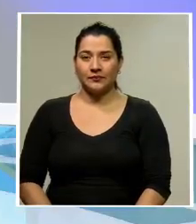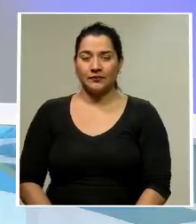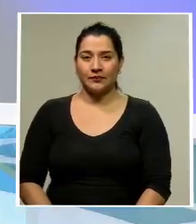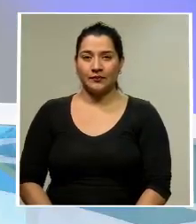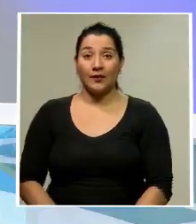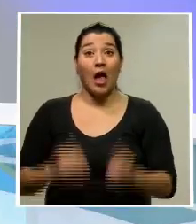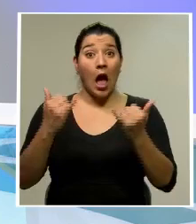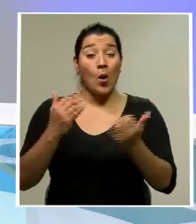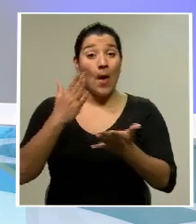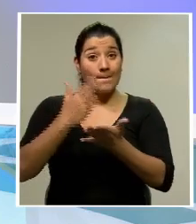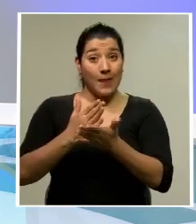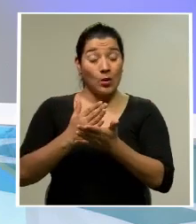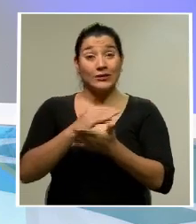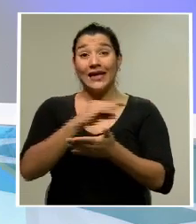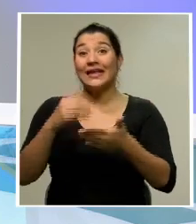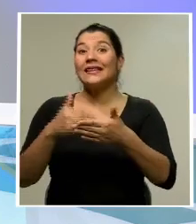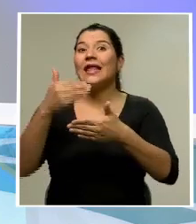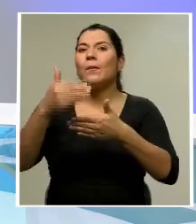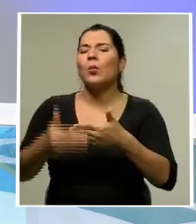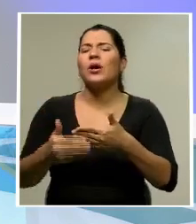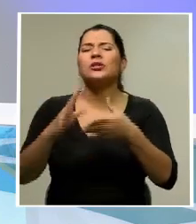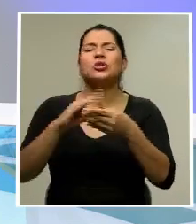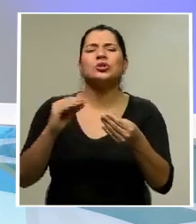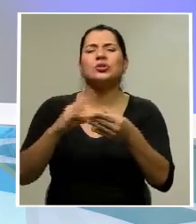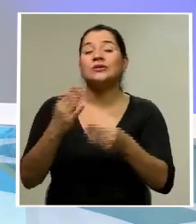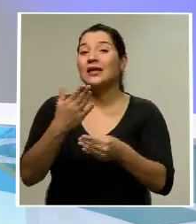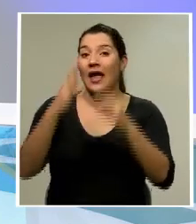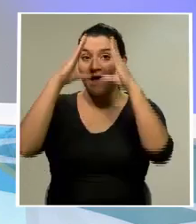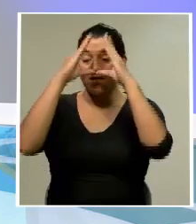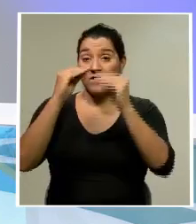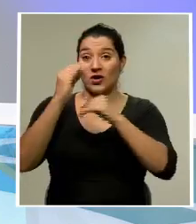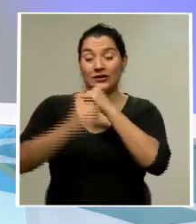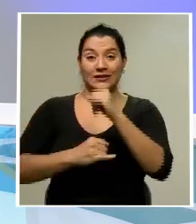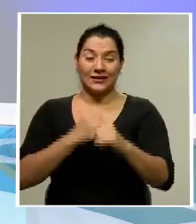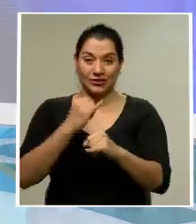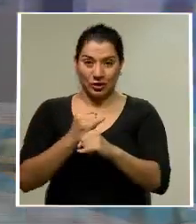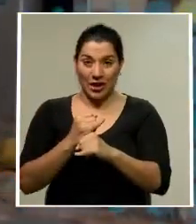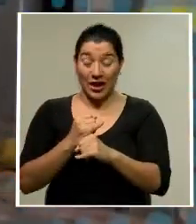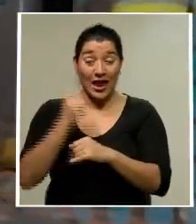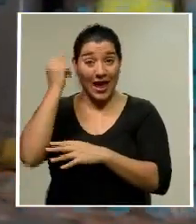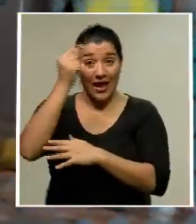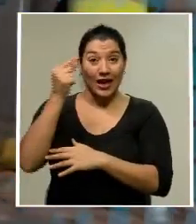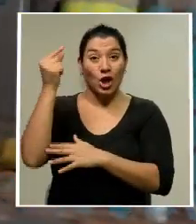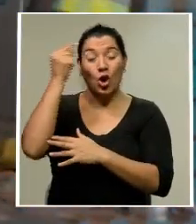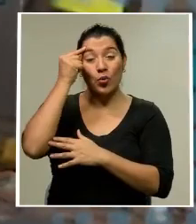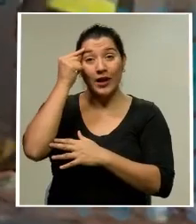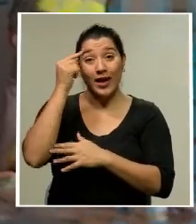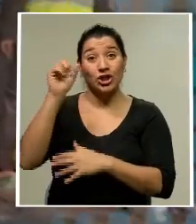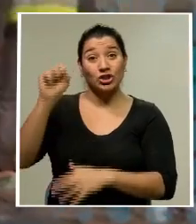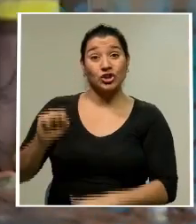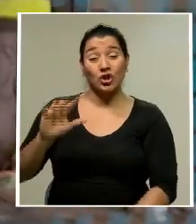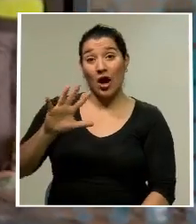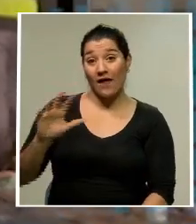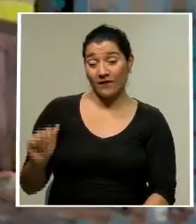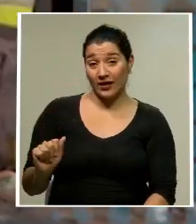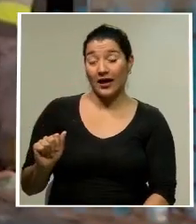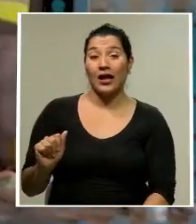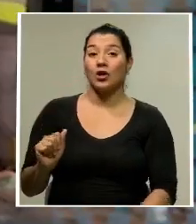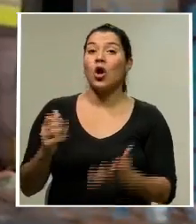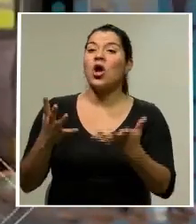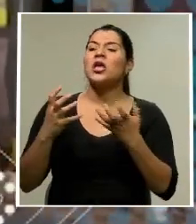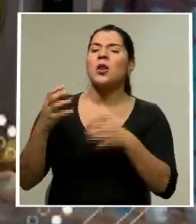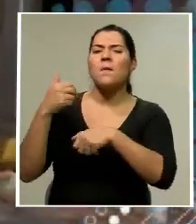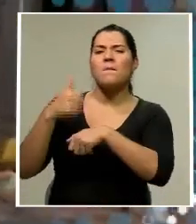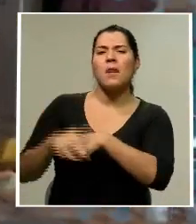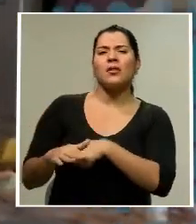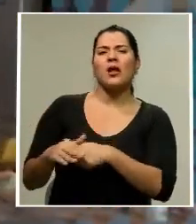Vamos a hacer una pausa y al volver le traemos la información internacional. El gobierno sudafricano hará un